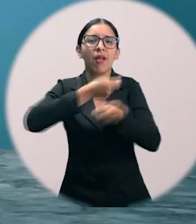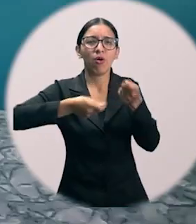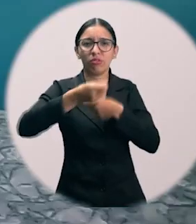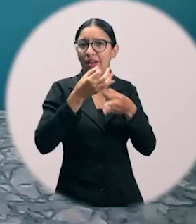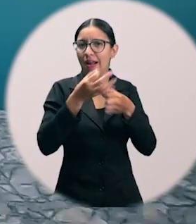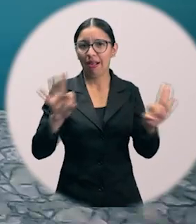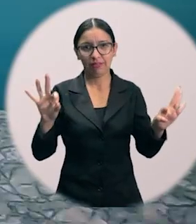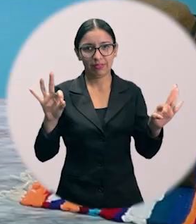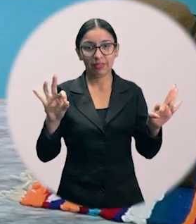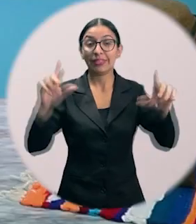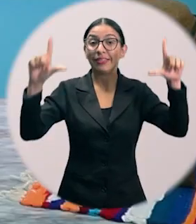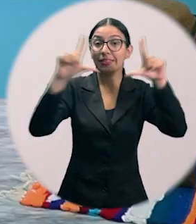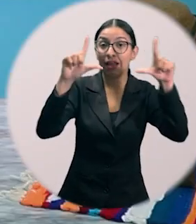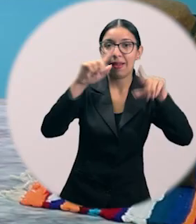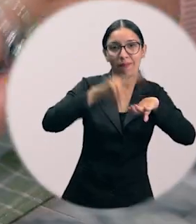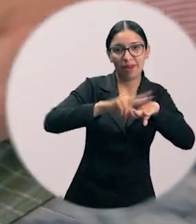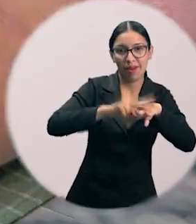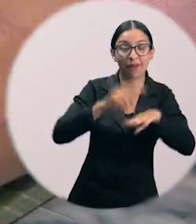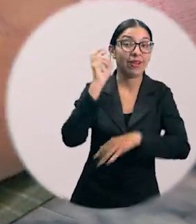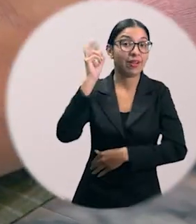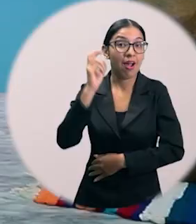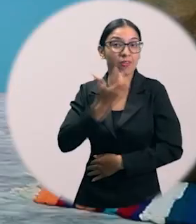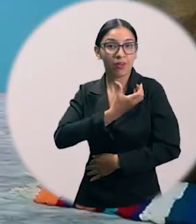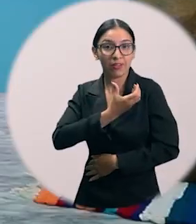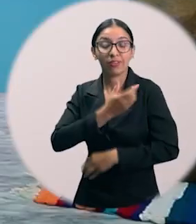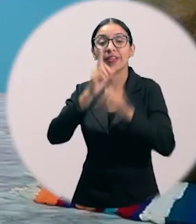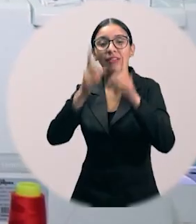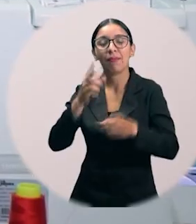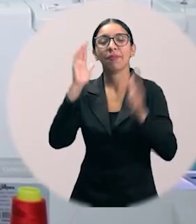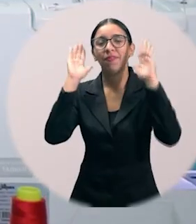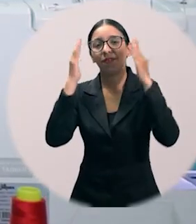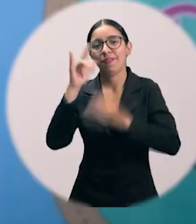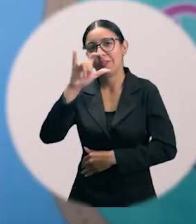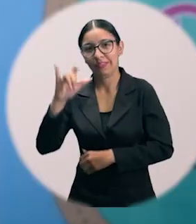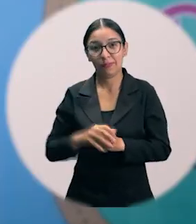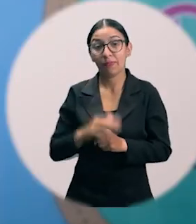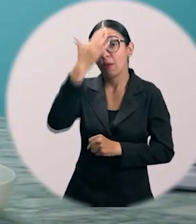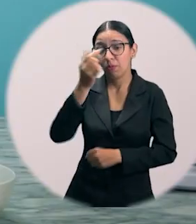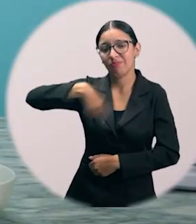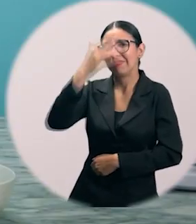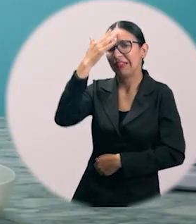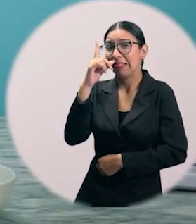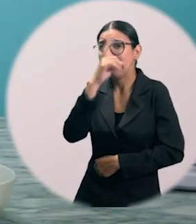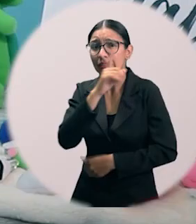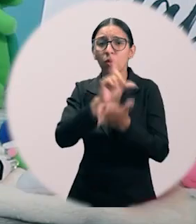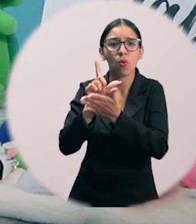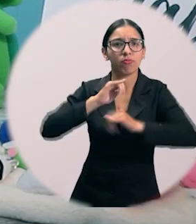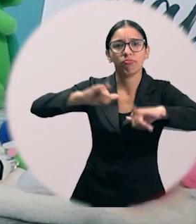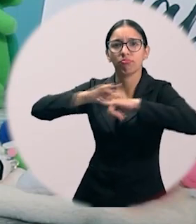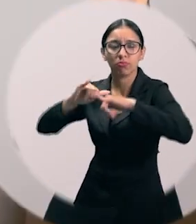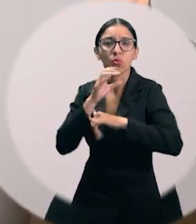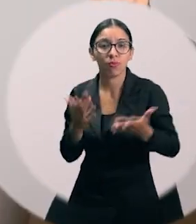gratuita a través de la TV Paraguay, Radio Nacional y nuestras redes sociales, porque sabemos lo difícil que